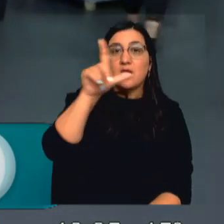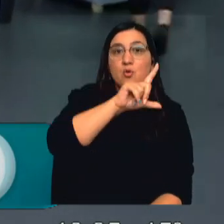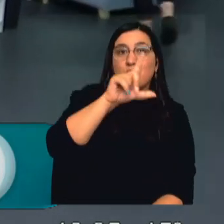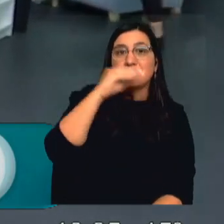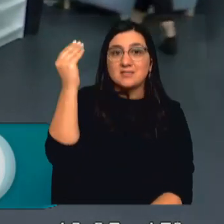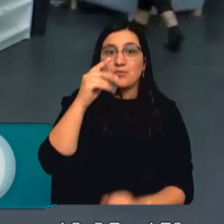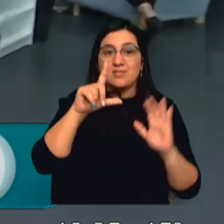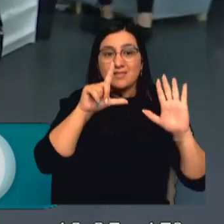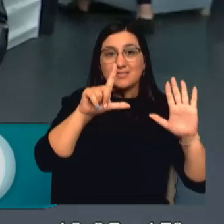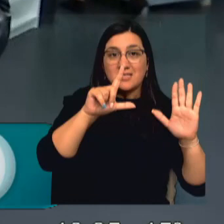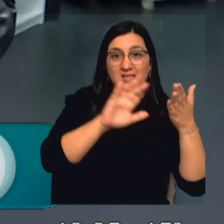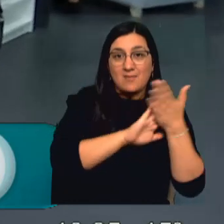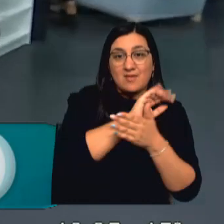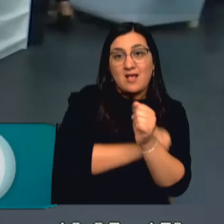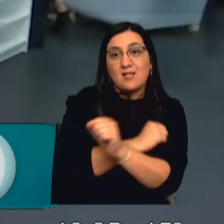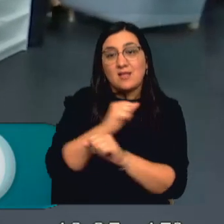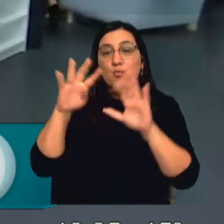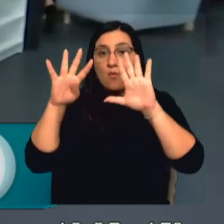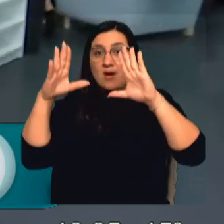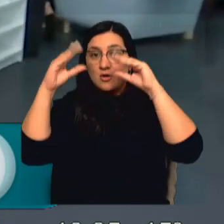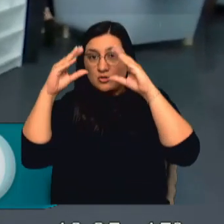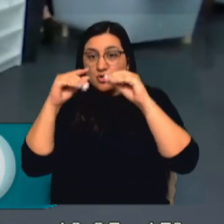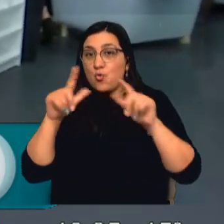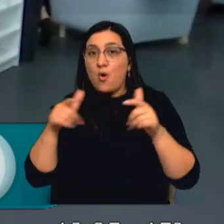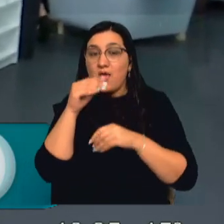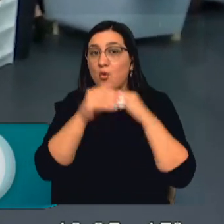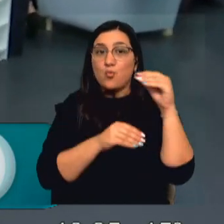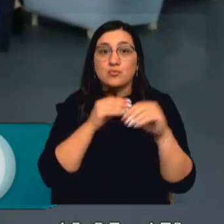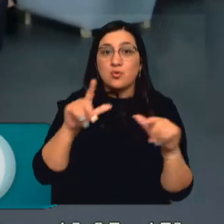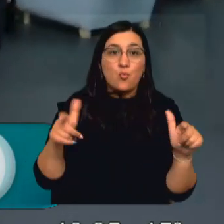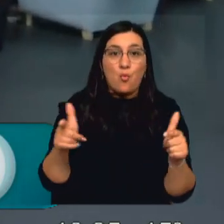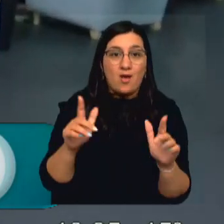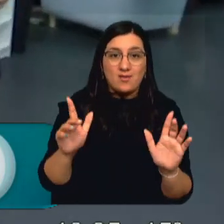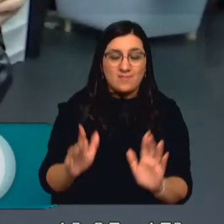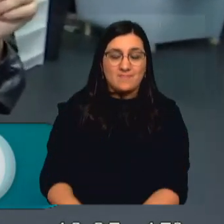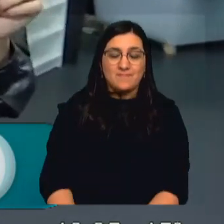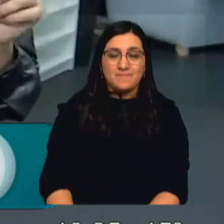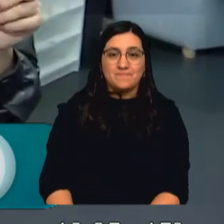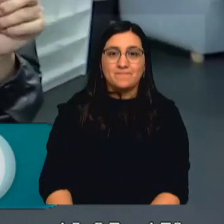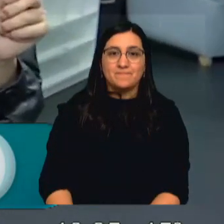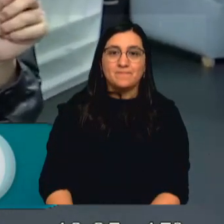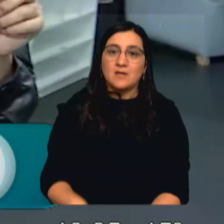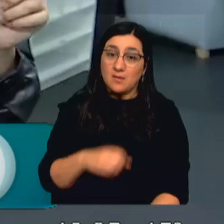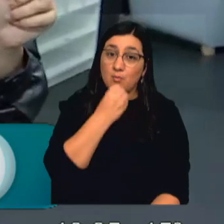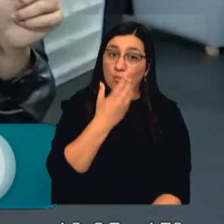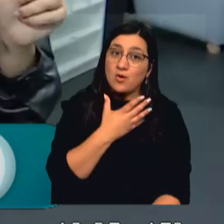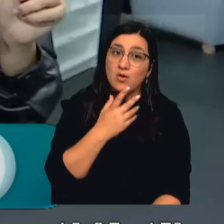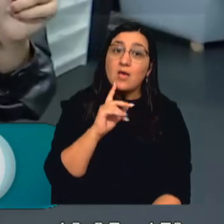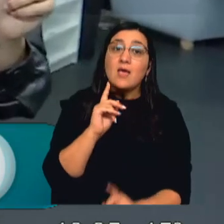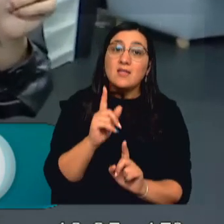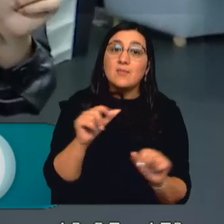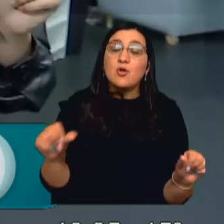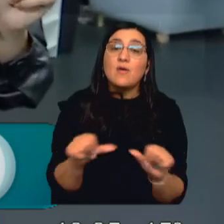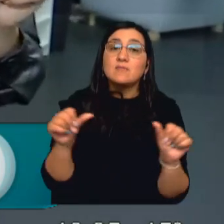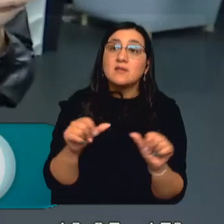la mañana a 9 de la noche. O sea que es No hay excusas. No, es pro procrastinadores, o sea, está bueno. Y una cosa que vamos a hacer